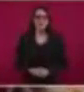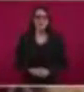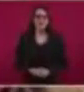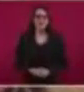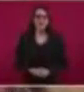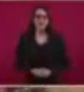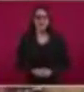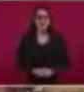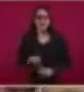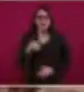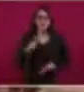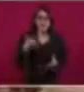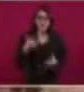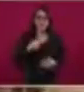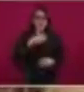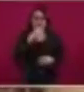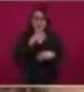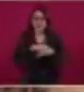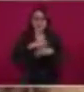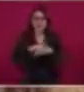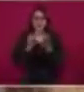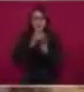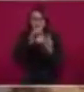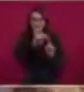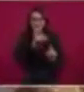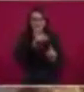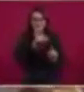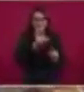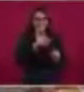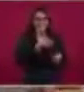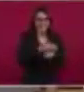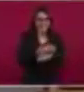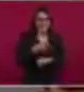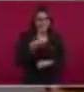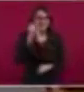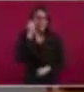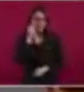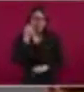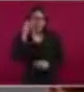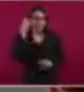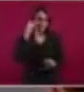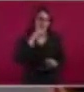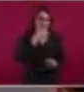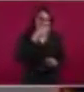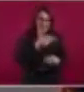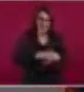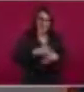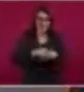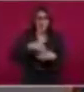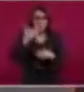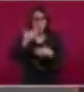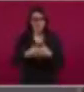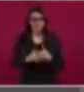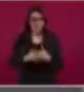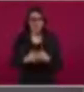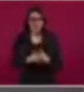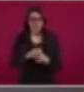Les adelanto, en el caso de Guerrero, en el caso de Oaxaca, que se va a aplicar en el